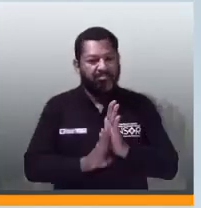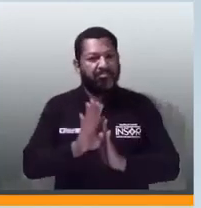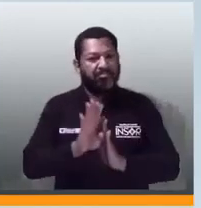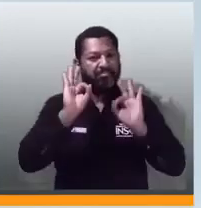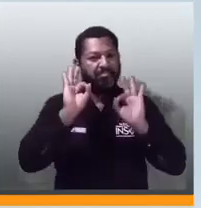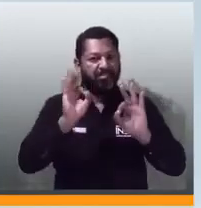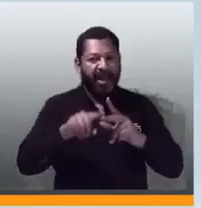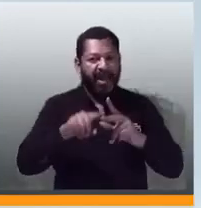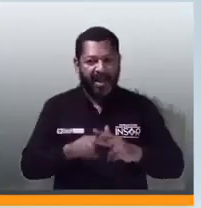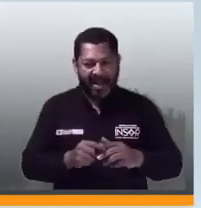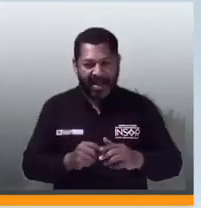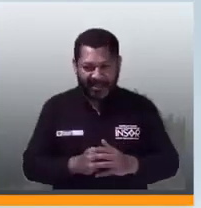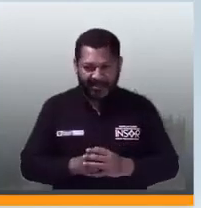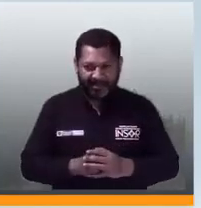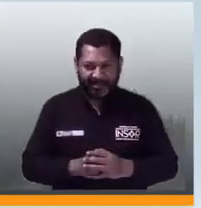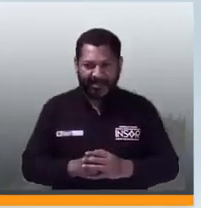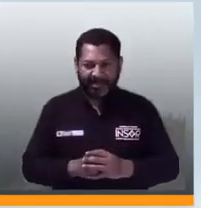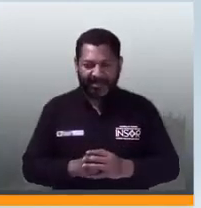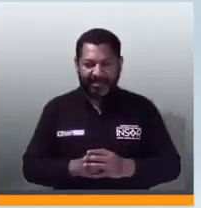talleres.